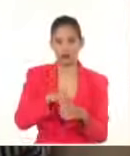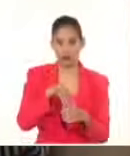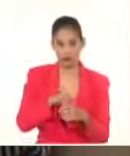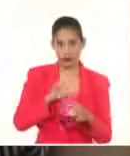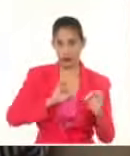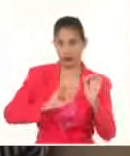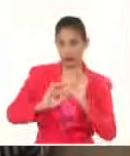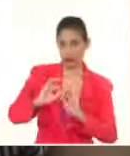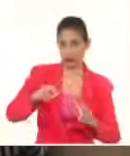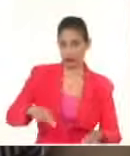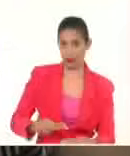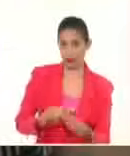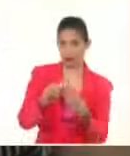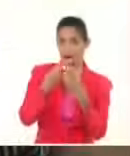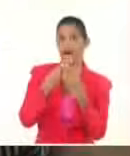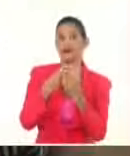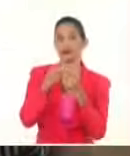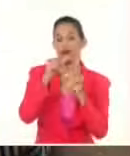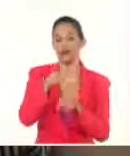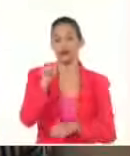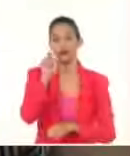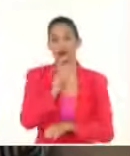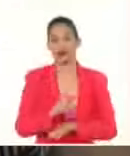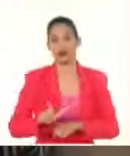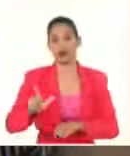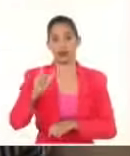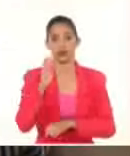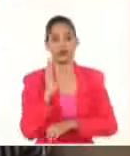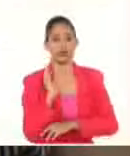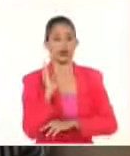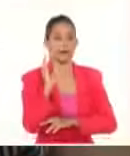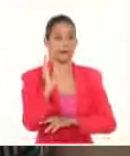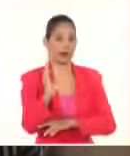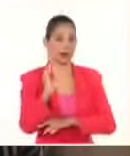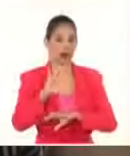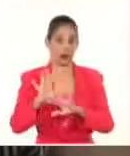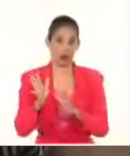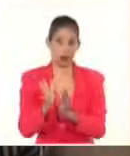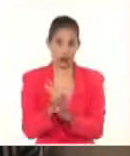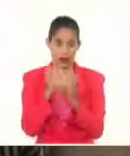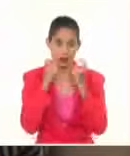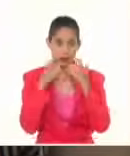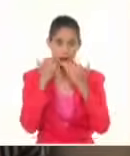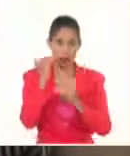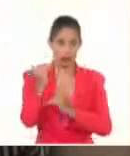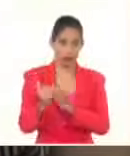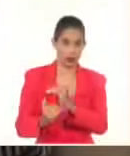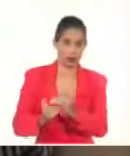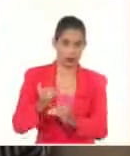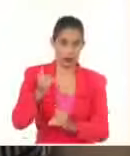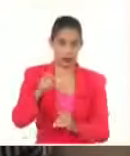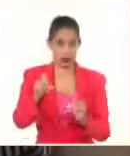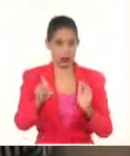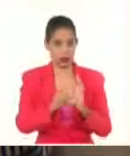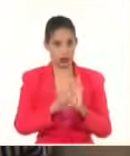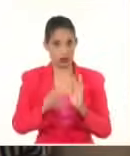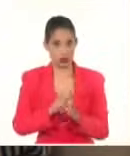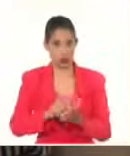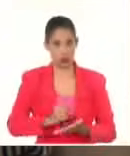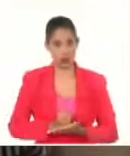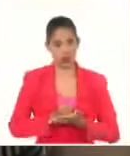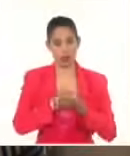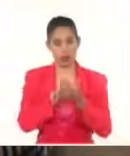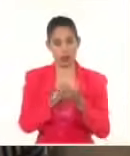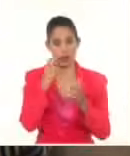confianza social necesarias y que se respeten en toda su amplitud los preceptos constitucionales y contribuya a los